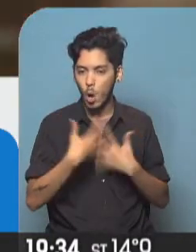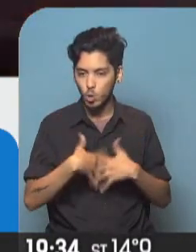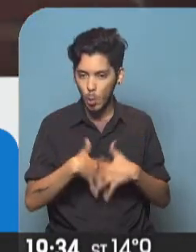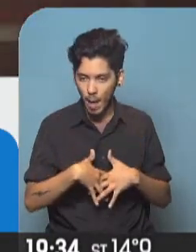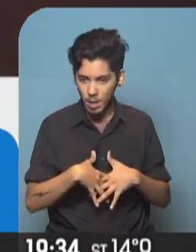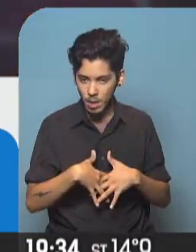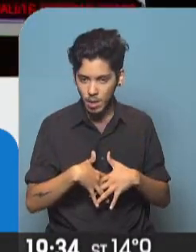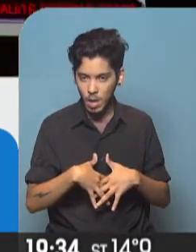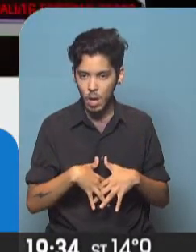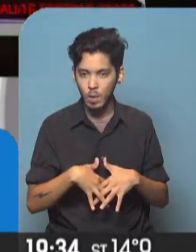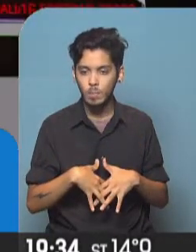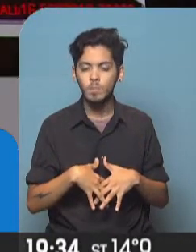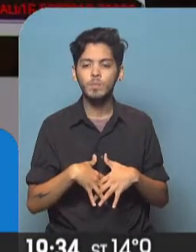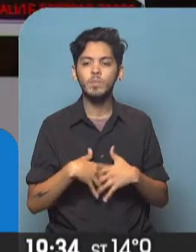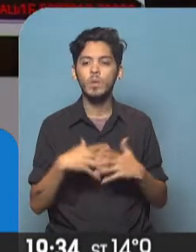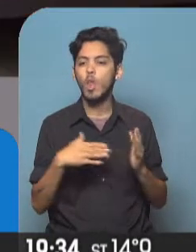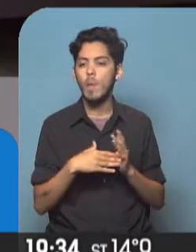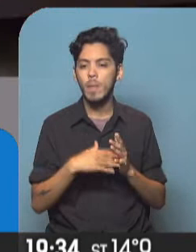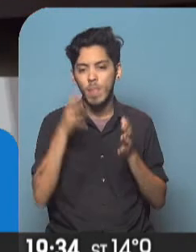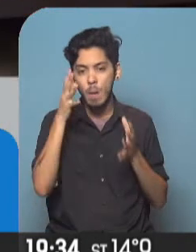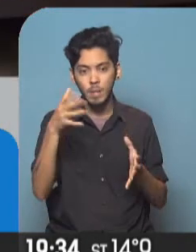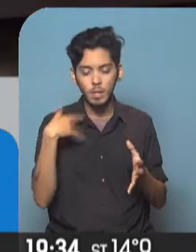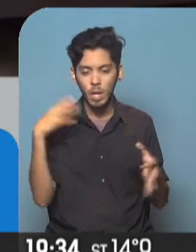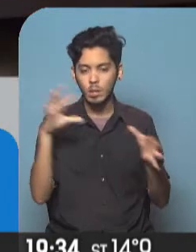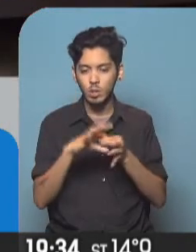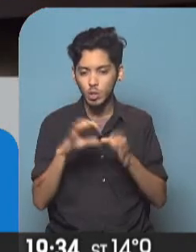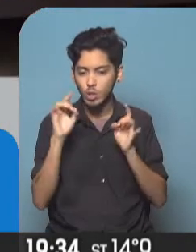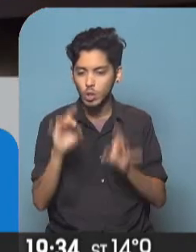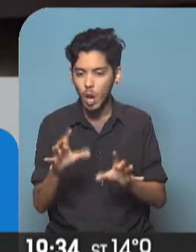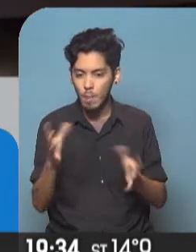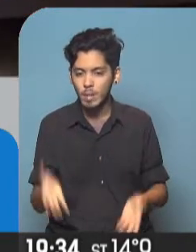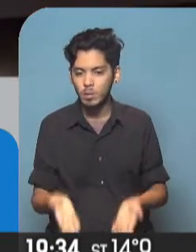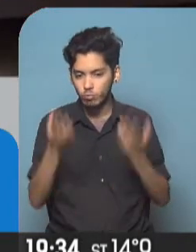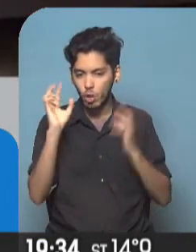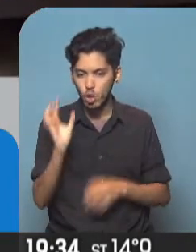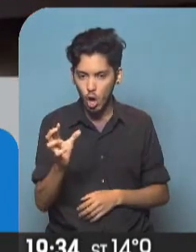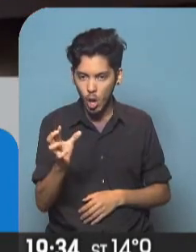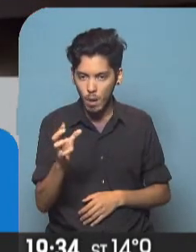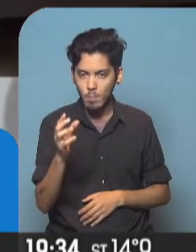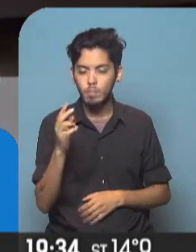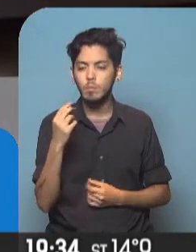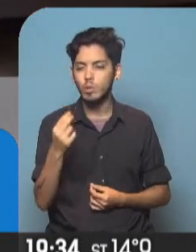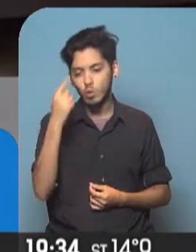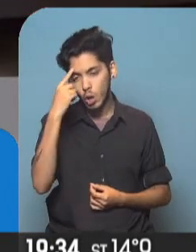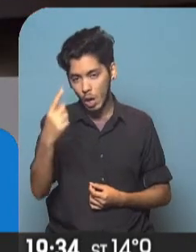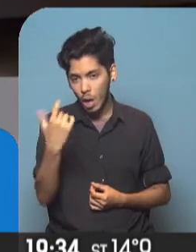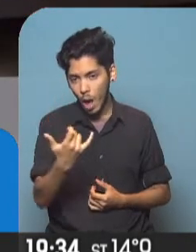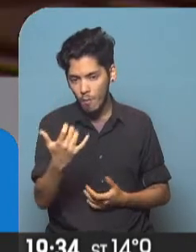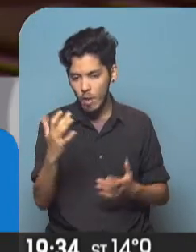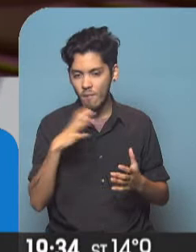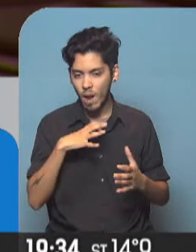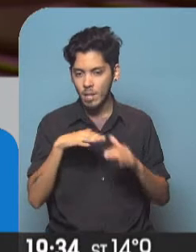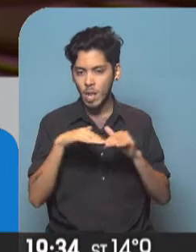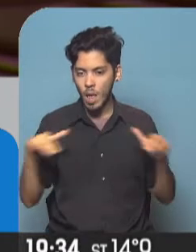que no se dependa tanto y no haya tanta volatilidad, digamos, y esto es, porque yo creo que teníamos un